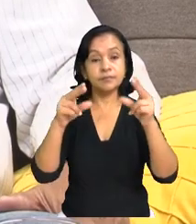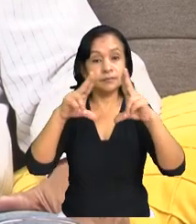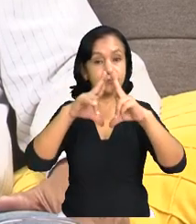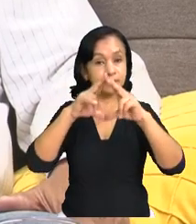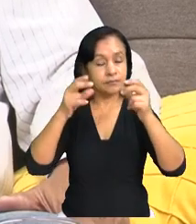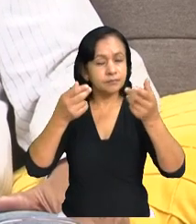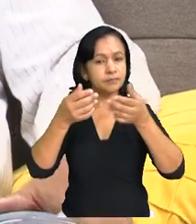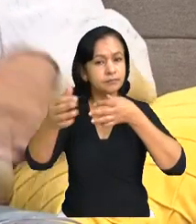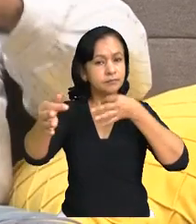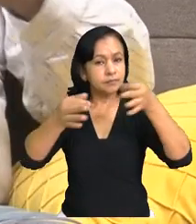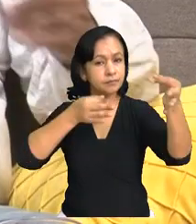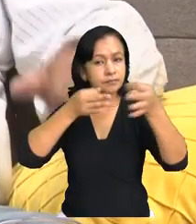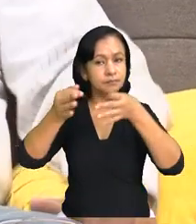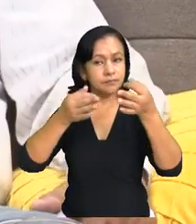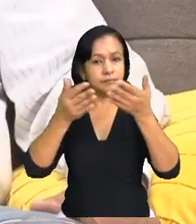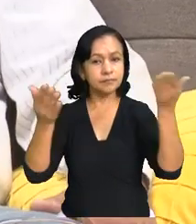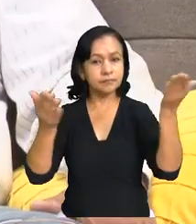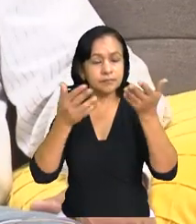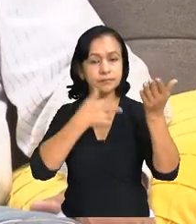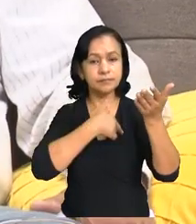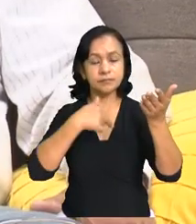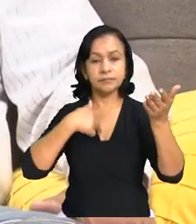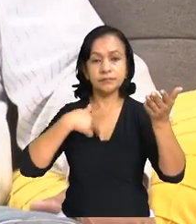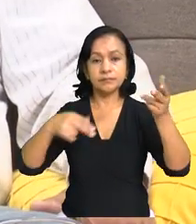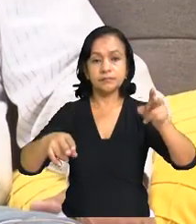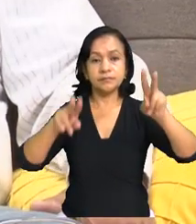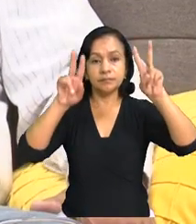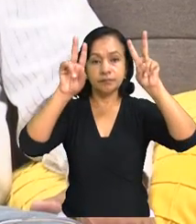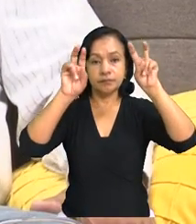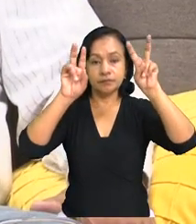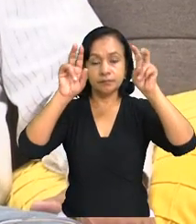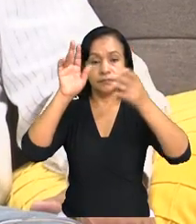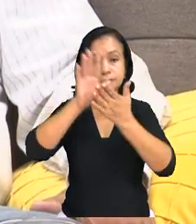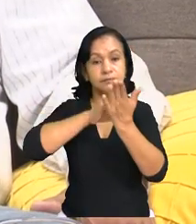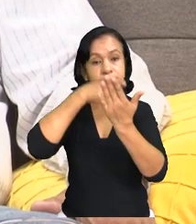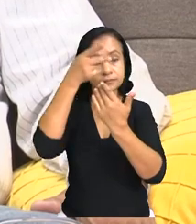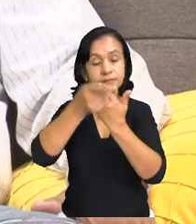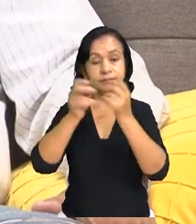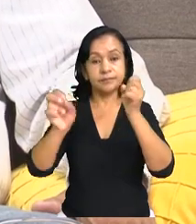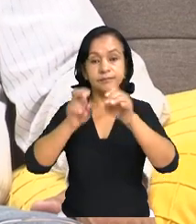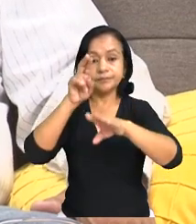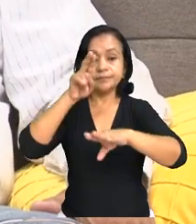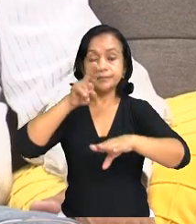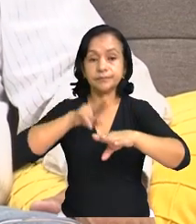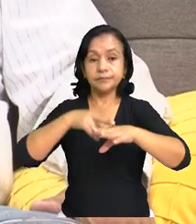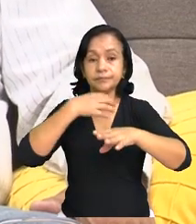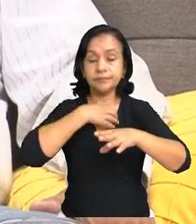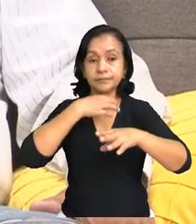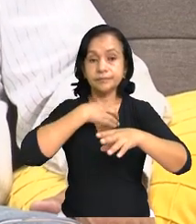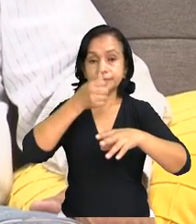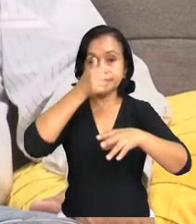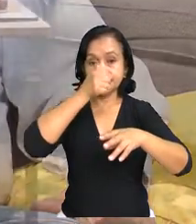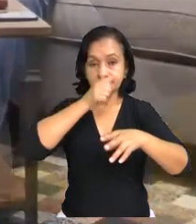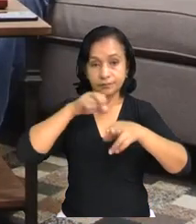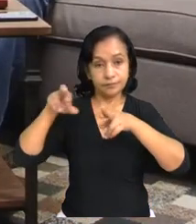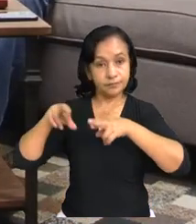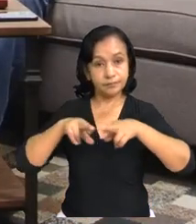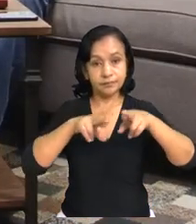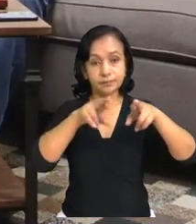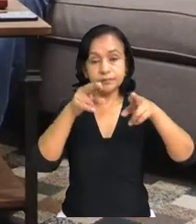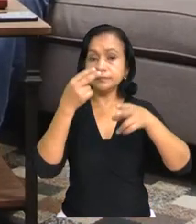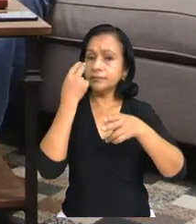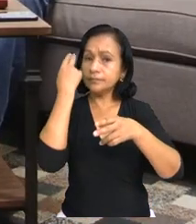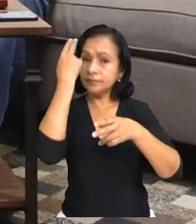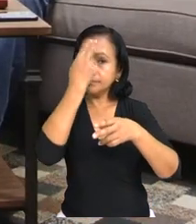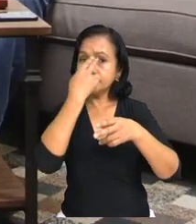estamos haciendo en el de este contexto del Programa Nacional de Recursos Hídricos. Y en ese sentido, consultarle,